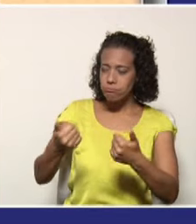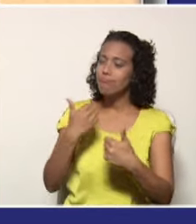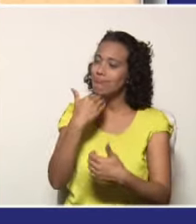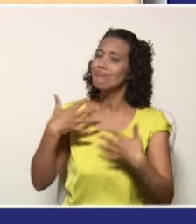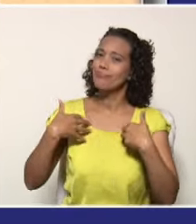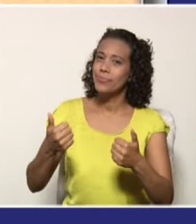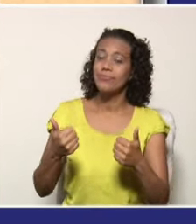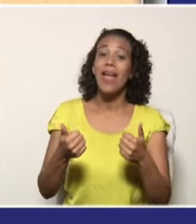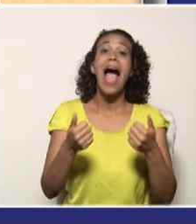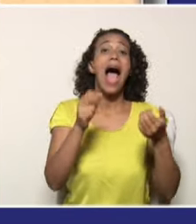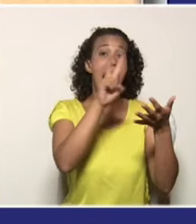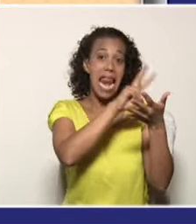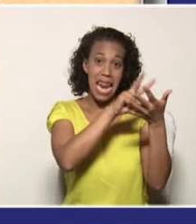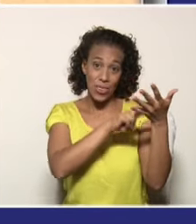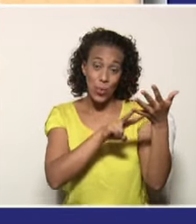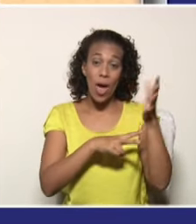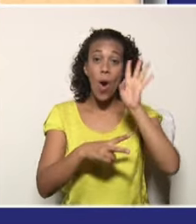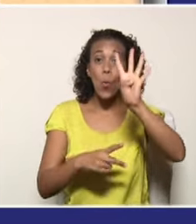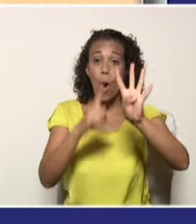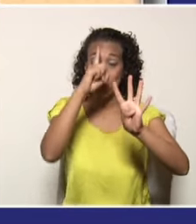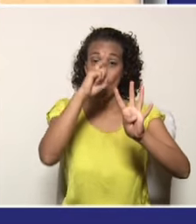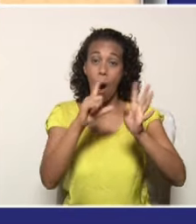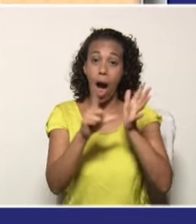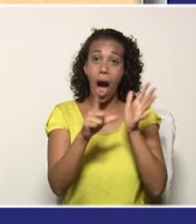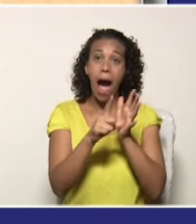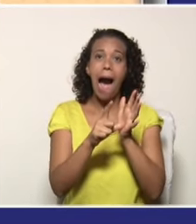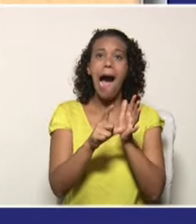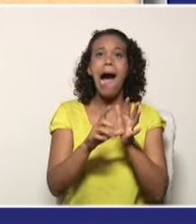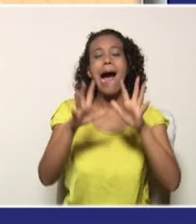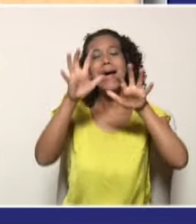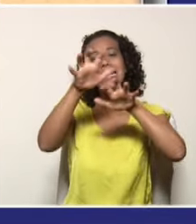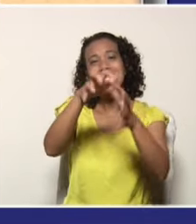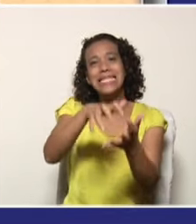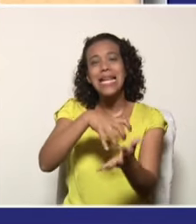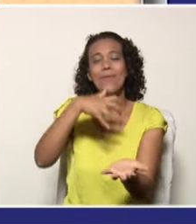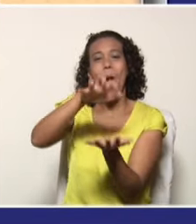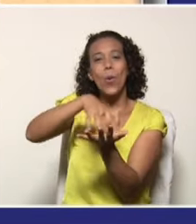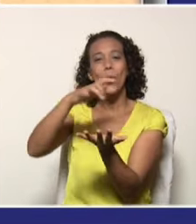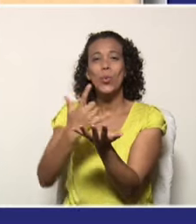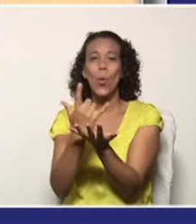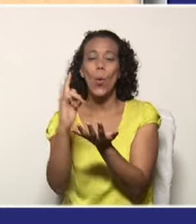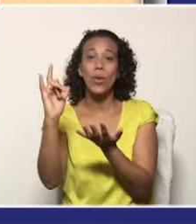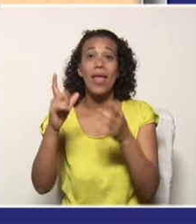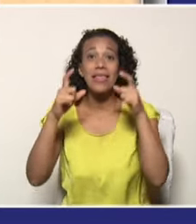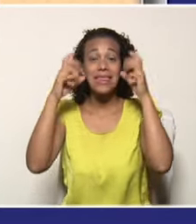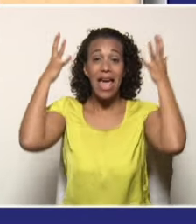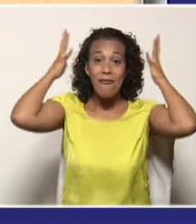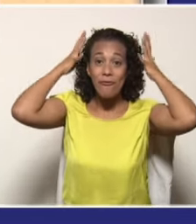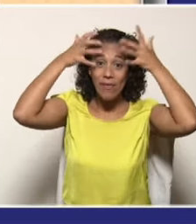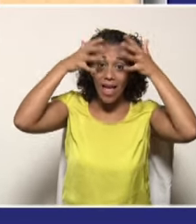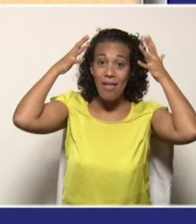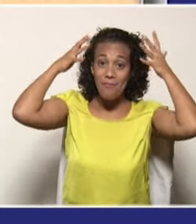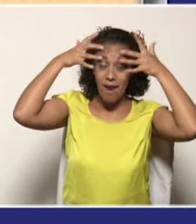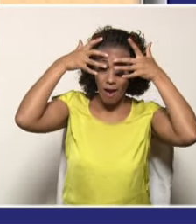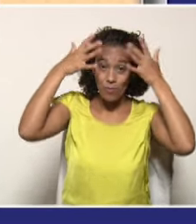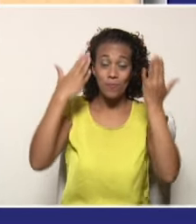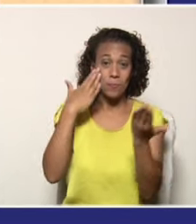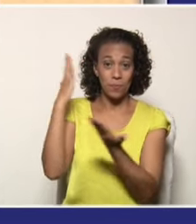La lectura para cuarto año es Silva a la agricultura de la zona tórrida, de